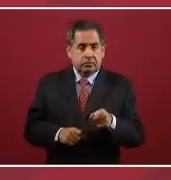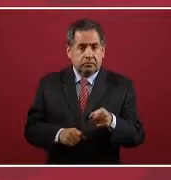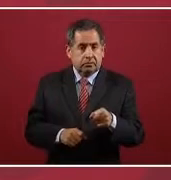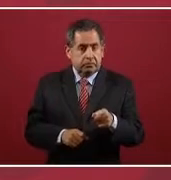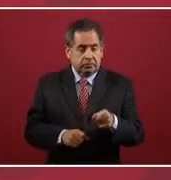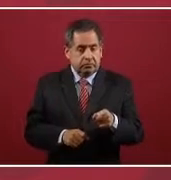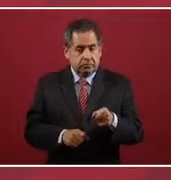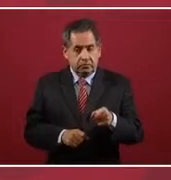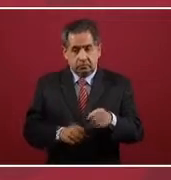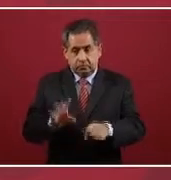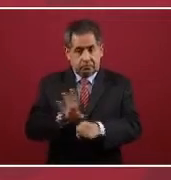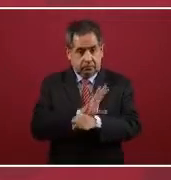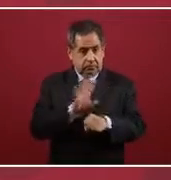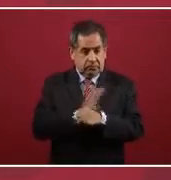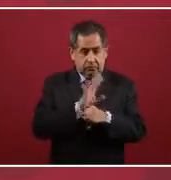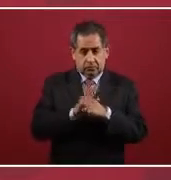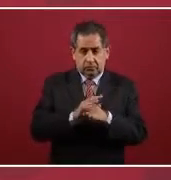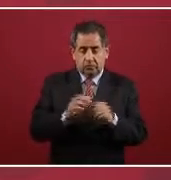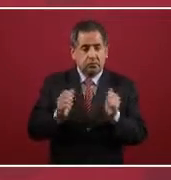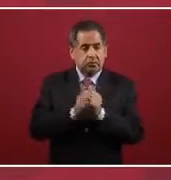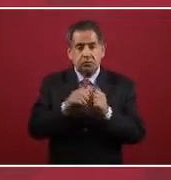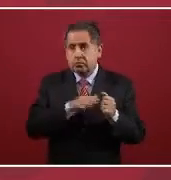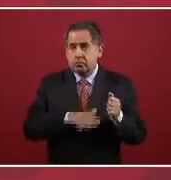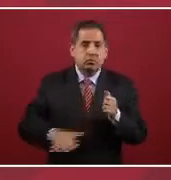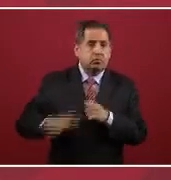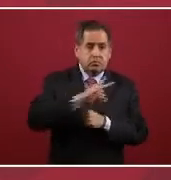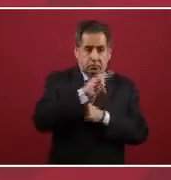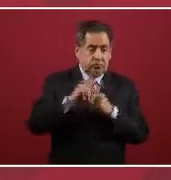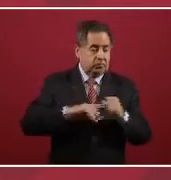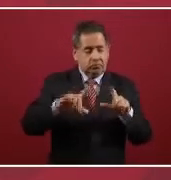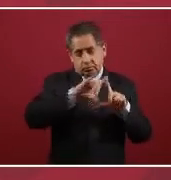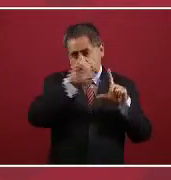la energía eléctrica que consumía el país,